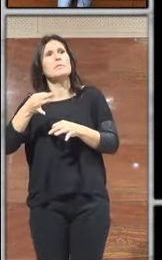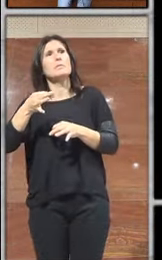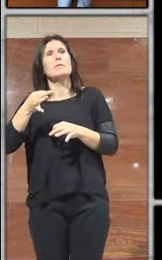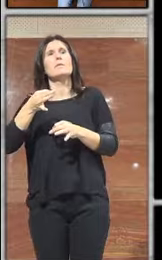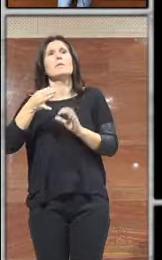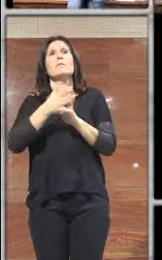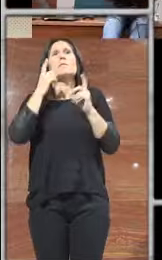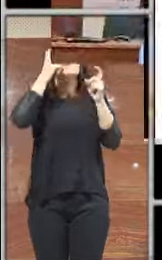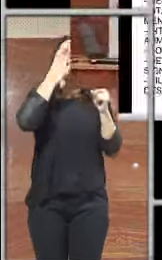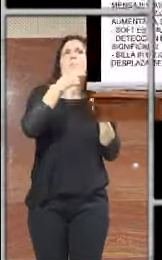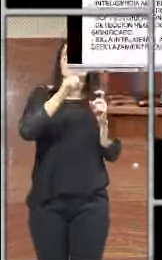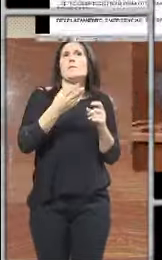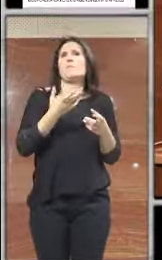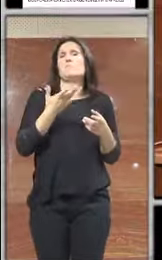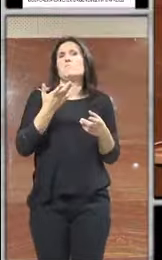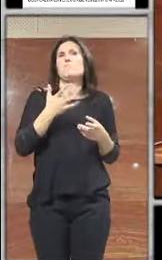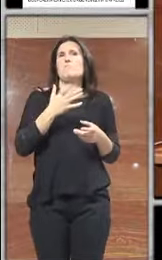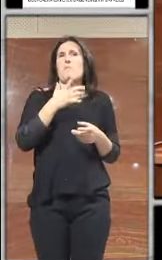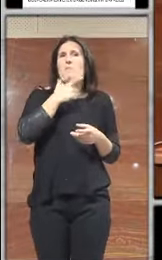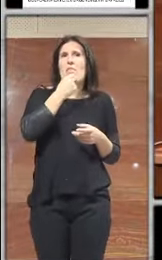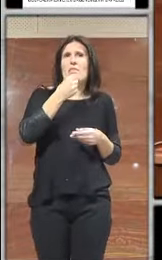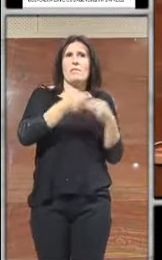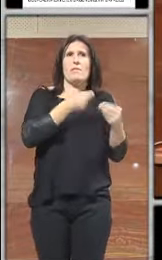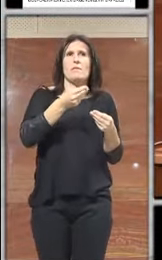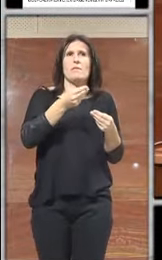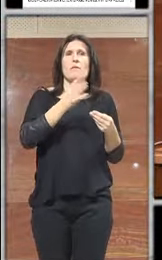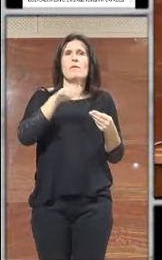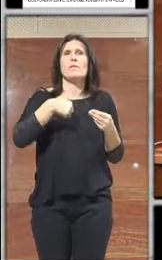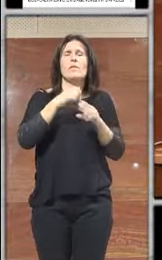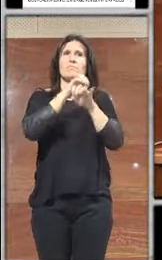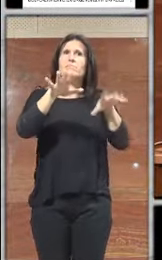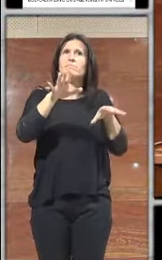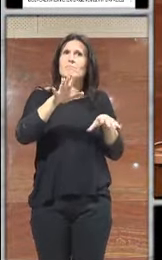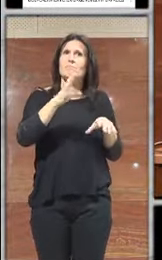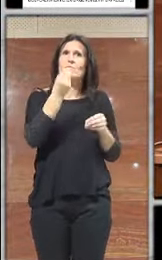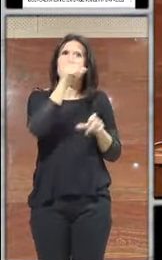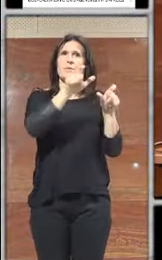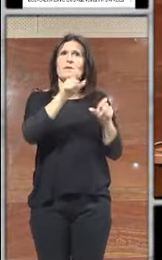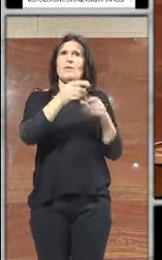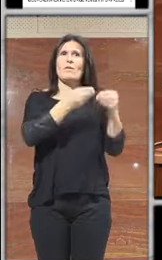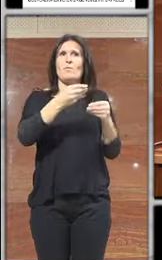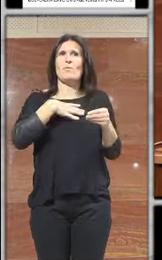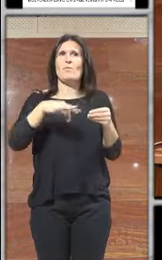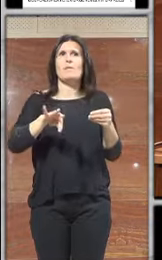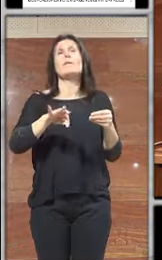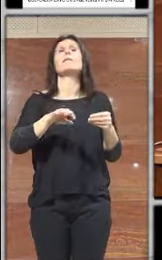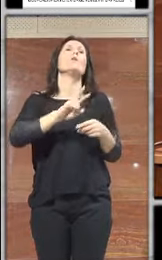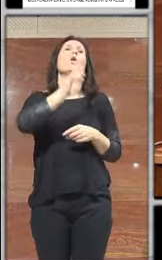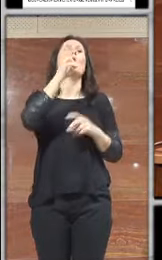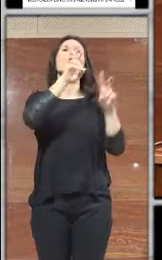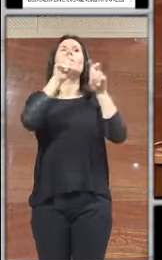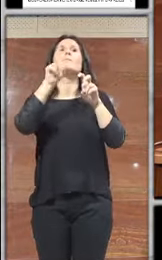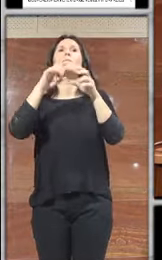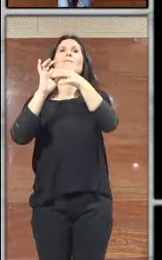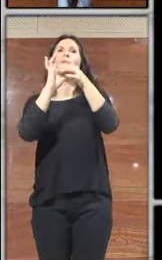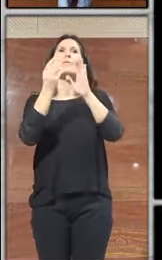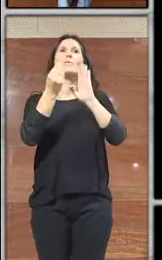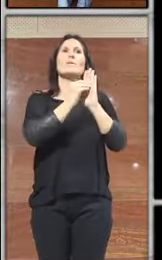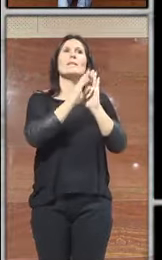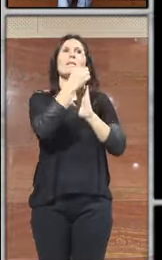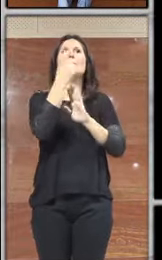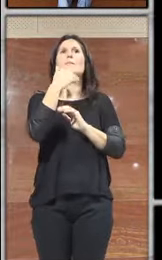esfuerzos y que tiene un impacto muy concreto, ¿no? En muchas personas. Luego, hay temas vinculados a que también necesitamos